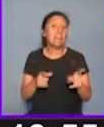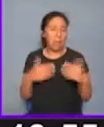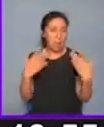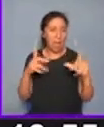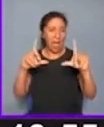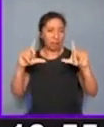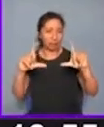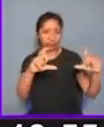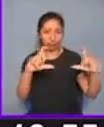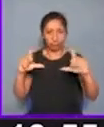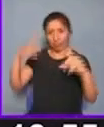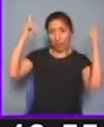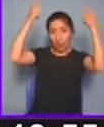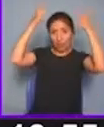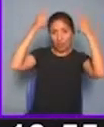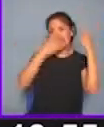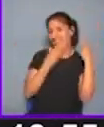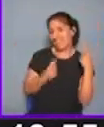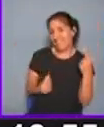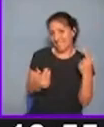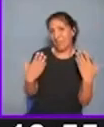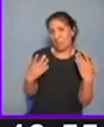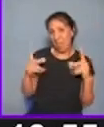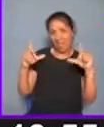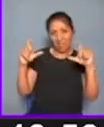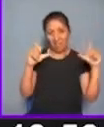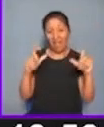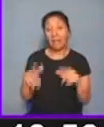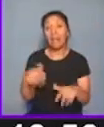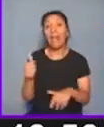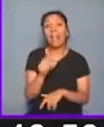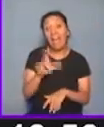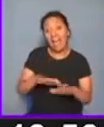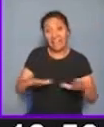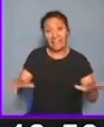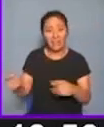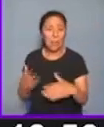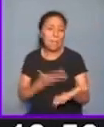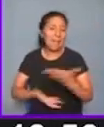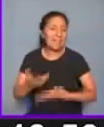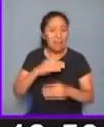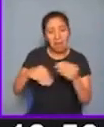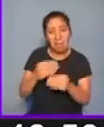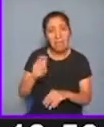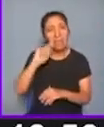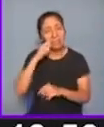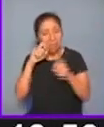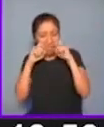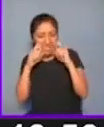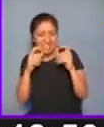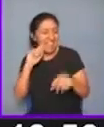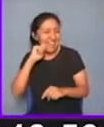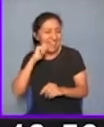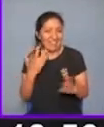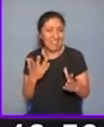con cada uno de ellos así que bueno toda la familia Generalmente participa y viene para disfrutar de Esta visita para para que sea lindo y no se pierda